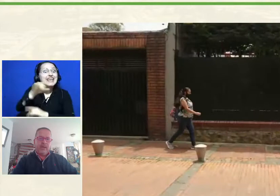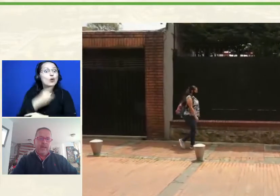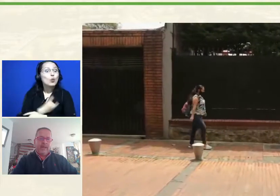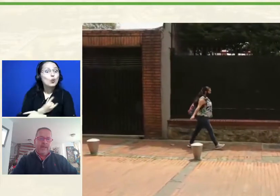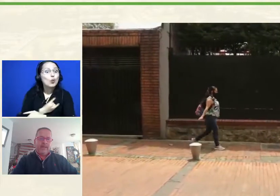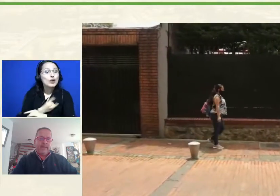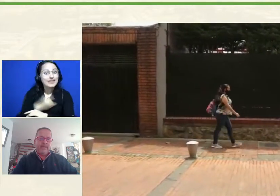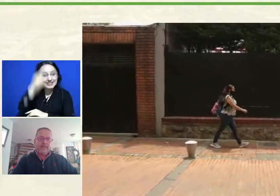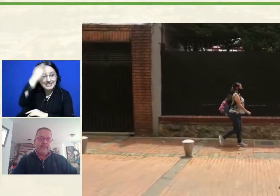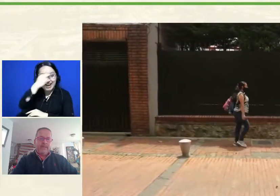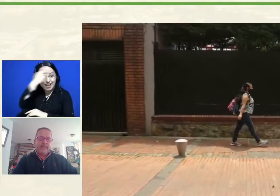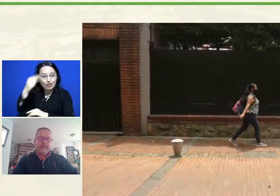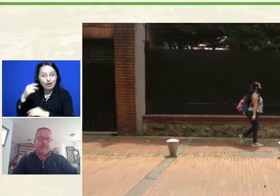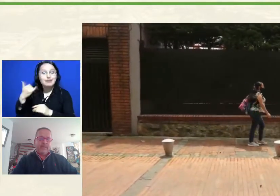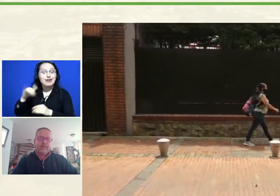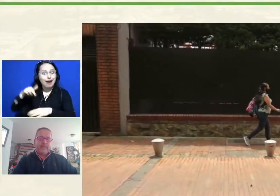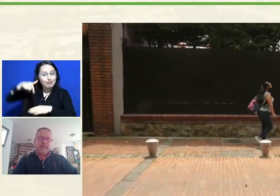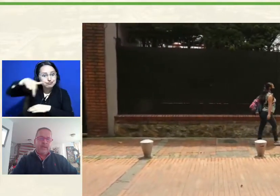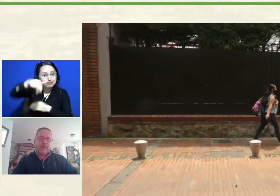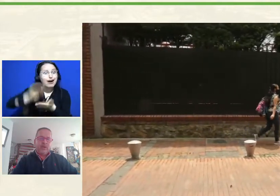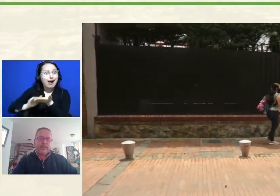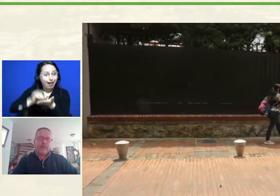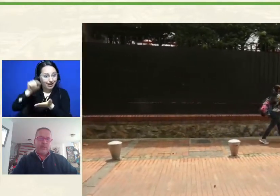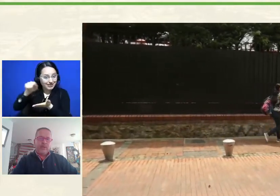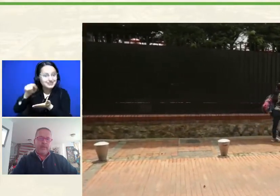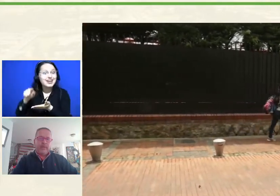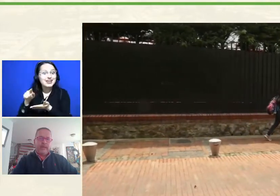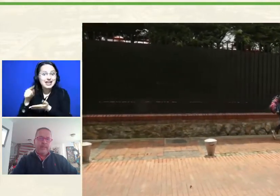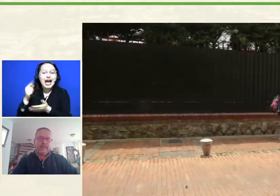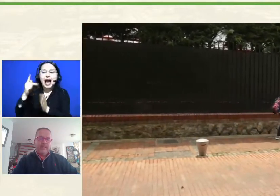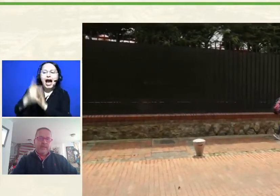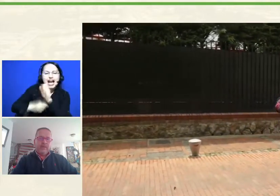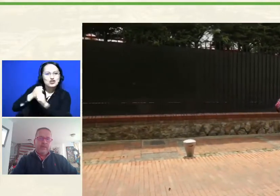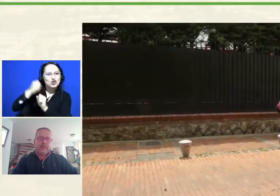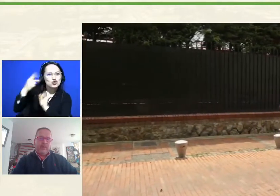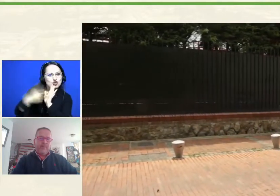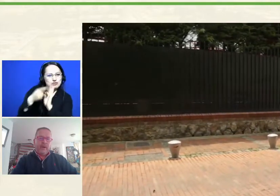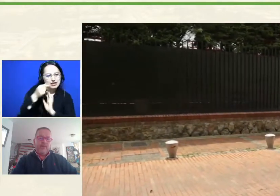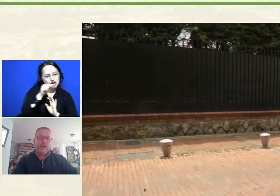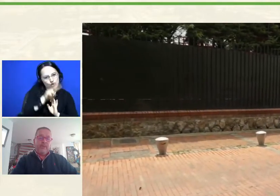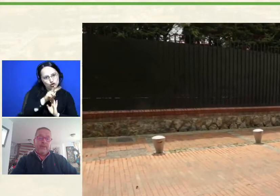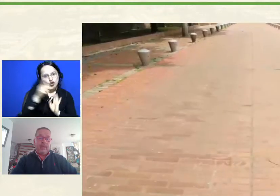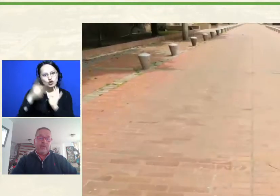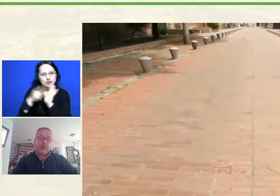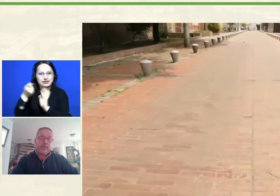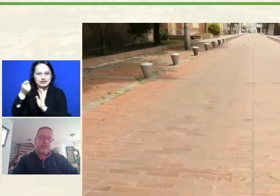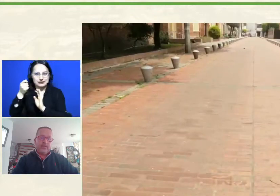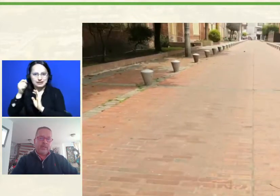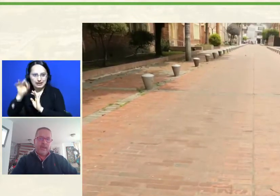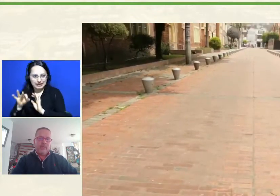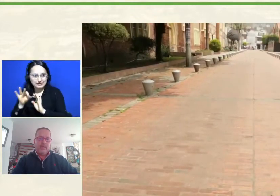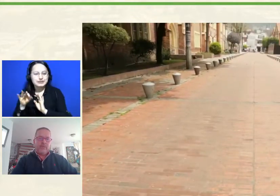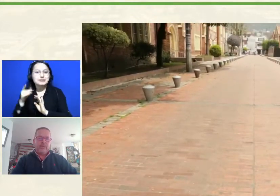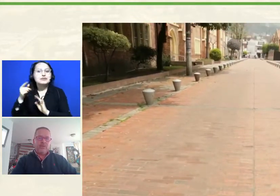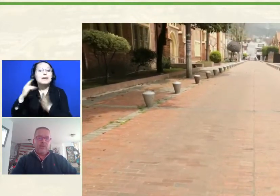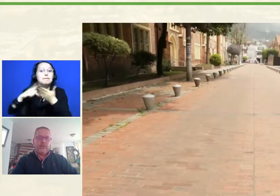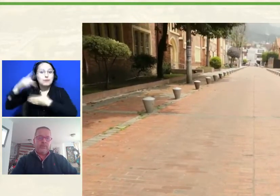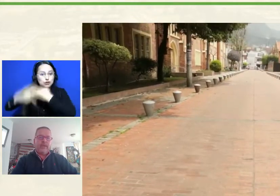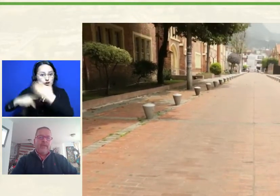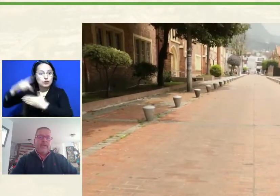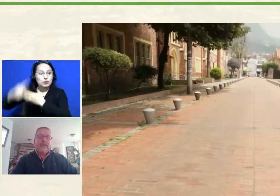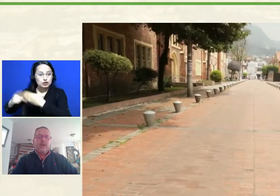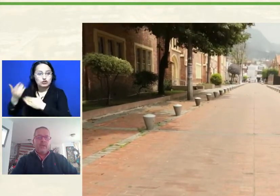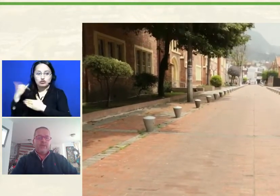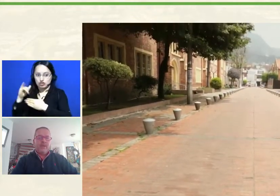se hicieron andenes y vías. Esto es en el año 2002-2003, donde fue una parte de los proyectos que ya ejecutamos en su